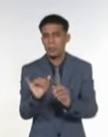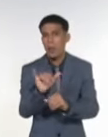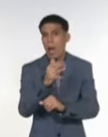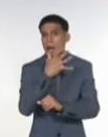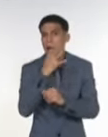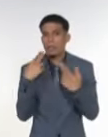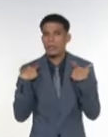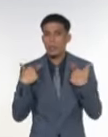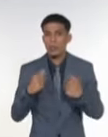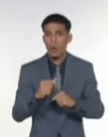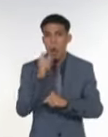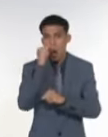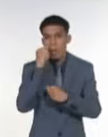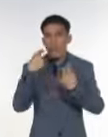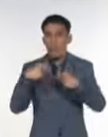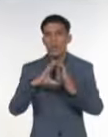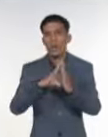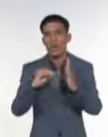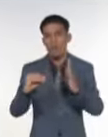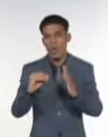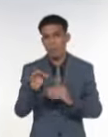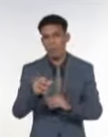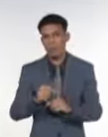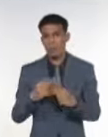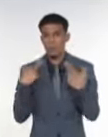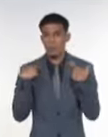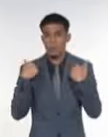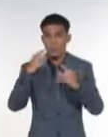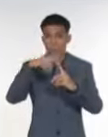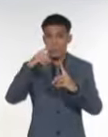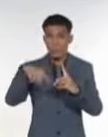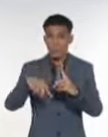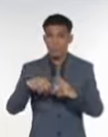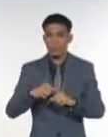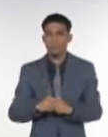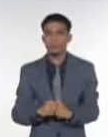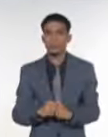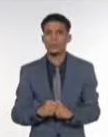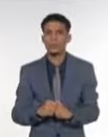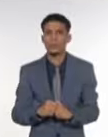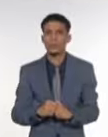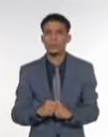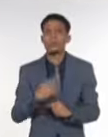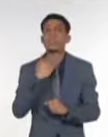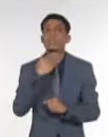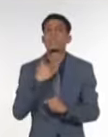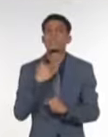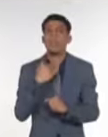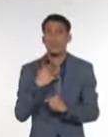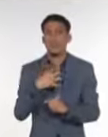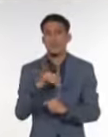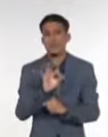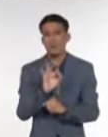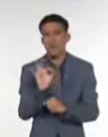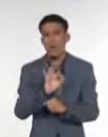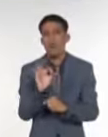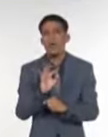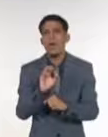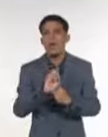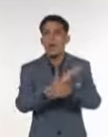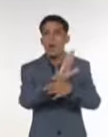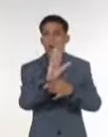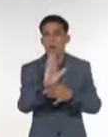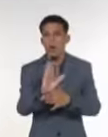era el ejemplo de todos los actores. El director de teatro posee aún el anhelo de montar la obra soñada, de continuar